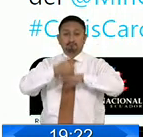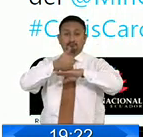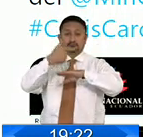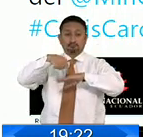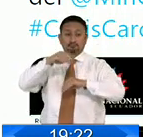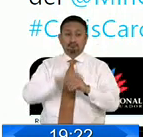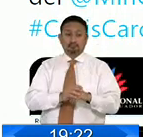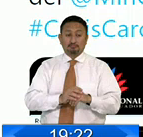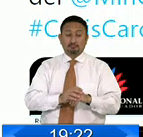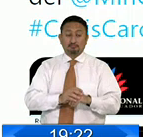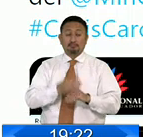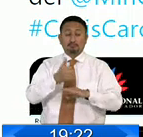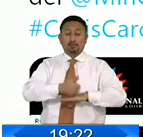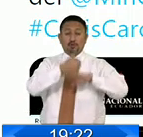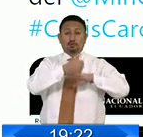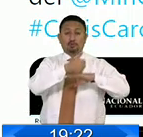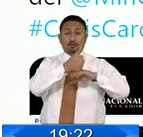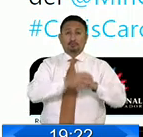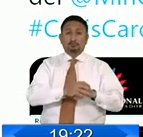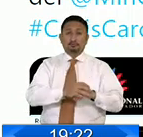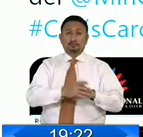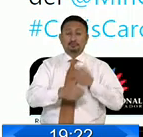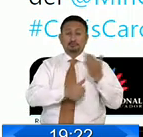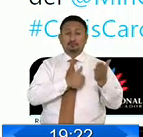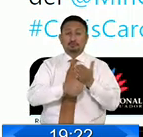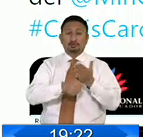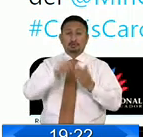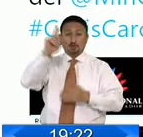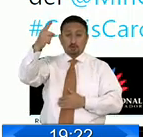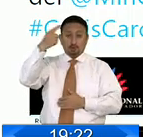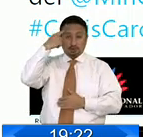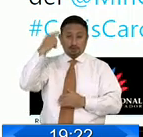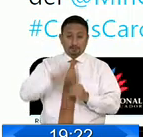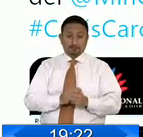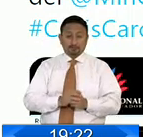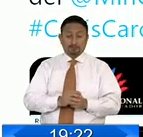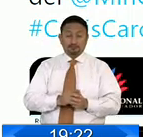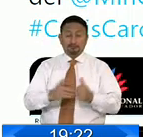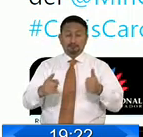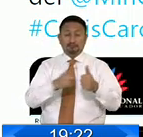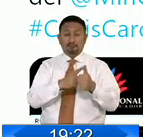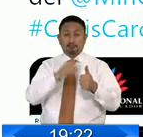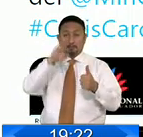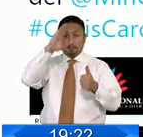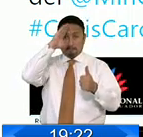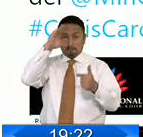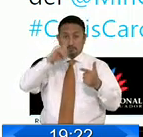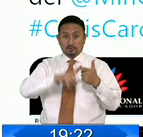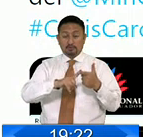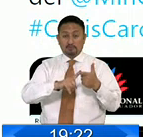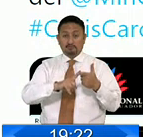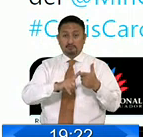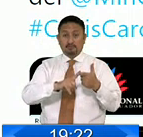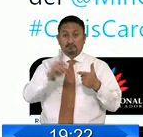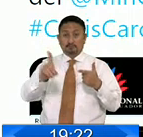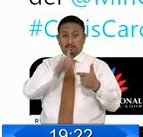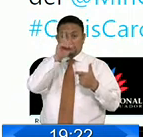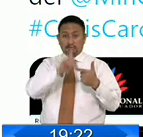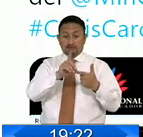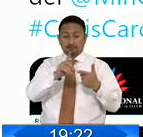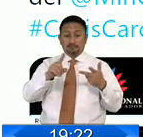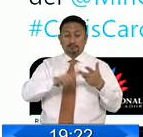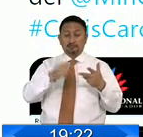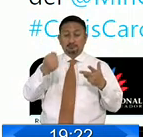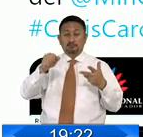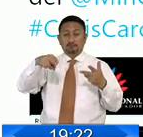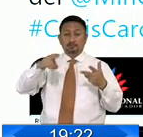la destitución de los titulares del ministerio de gobierno es decir el ministro policía ecuador su director del